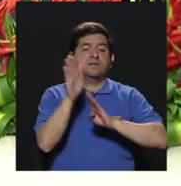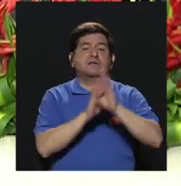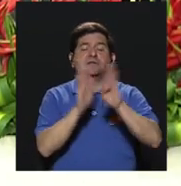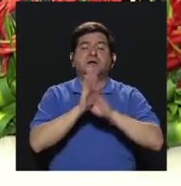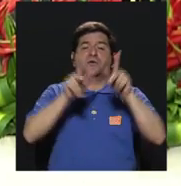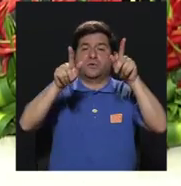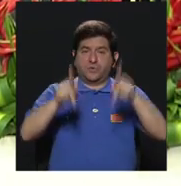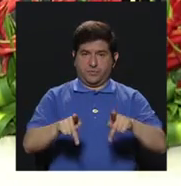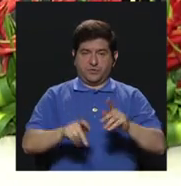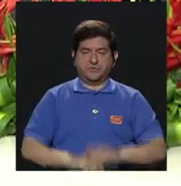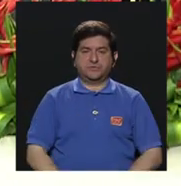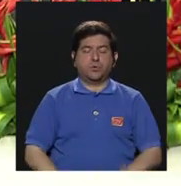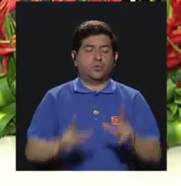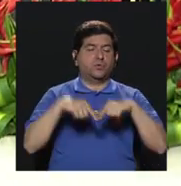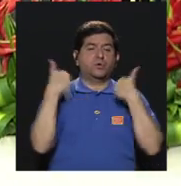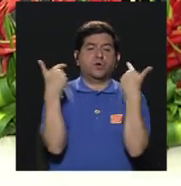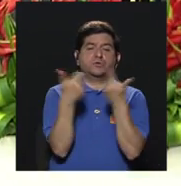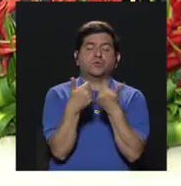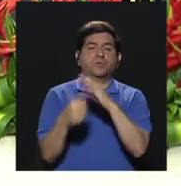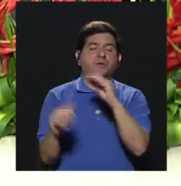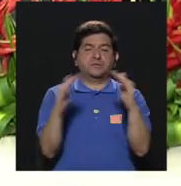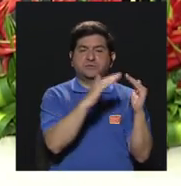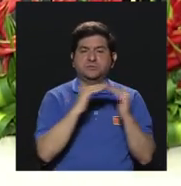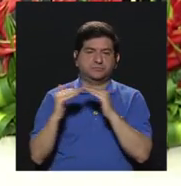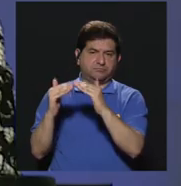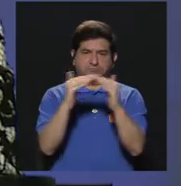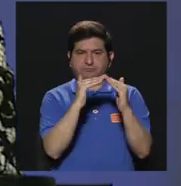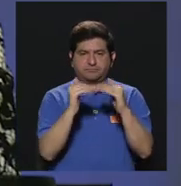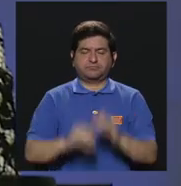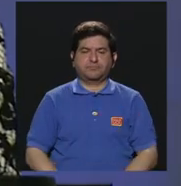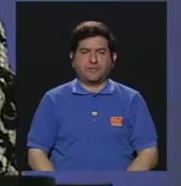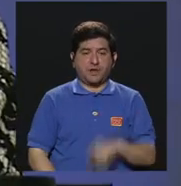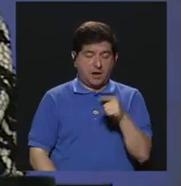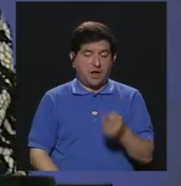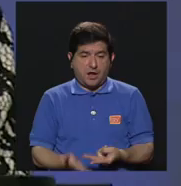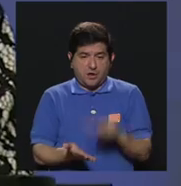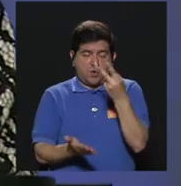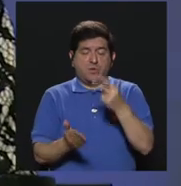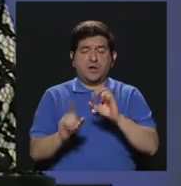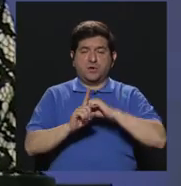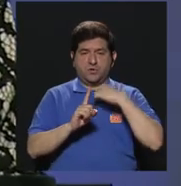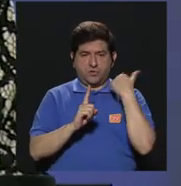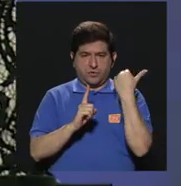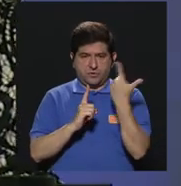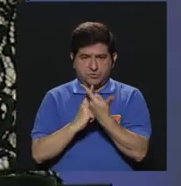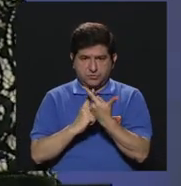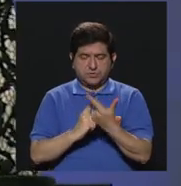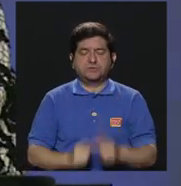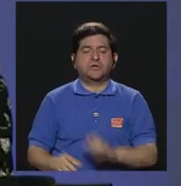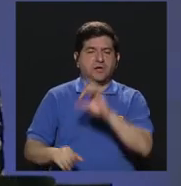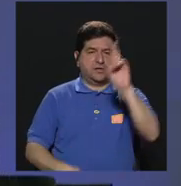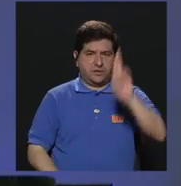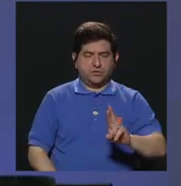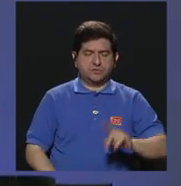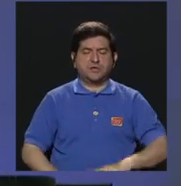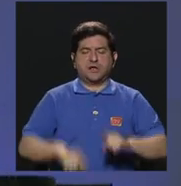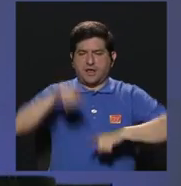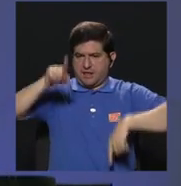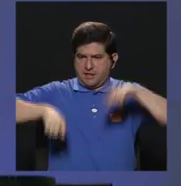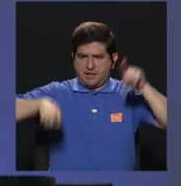las personas, los grupos y las comunidades que enriquecen la sociedad costarricense con su